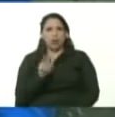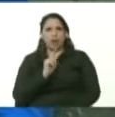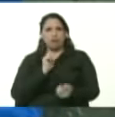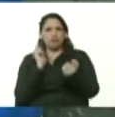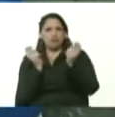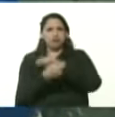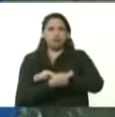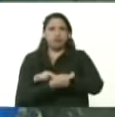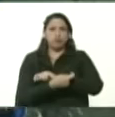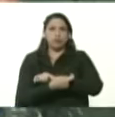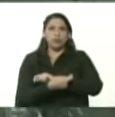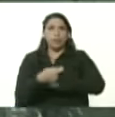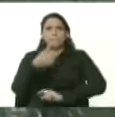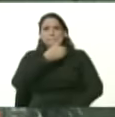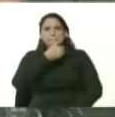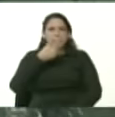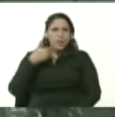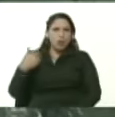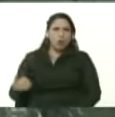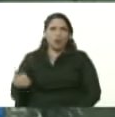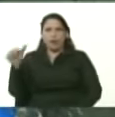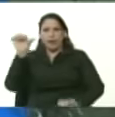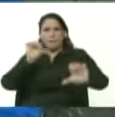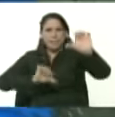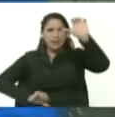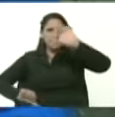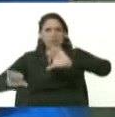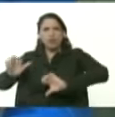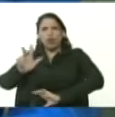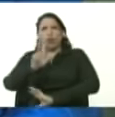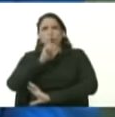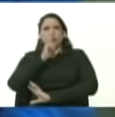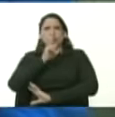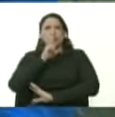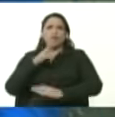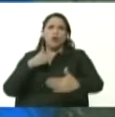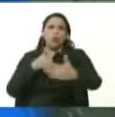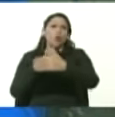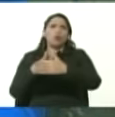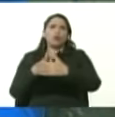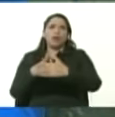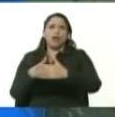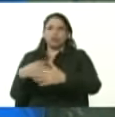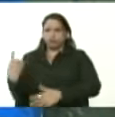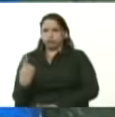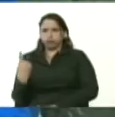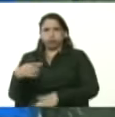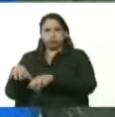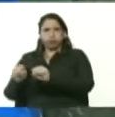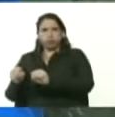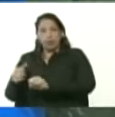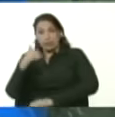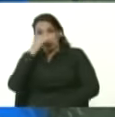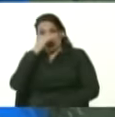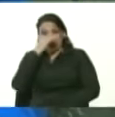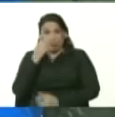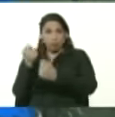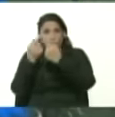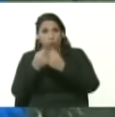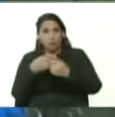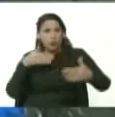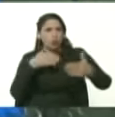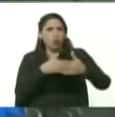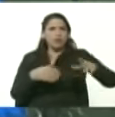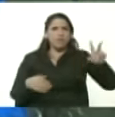convertido en el mejor experimento perverso contra el multilateralismo. El terrorismo económico contra Venezuela